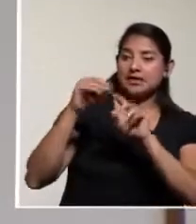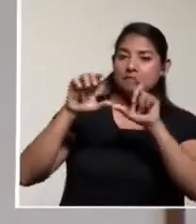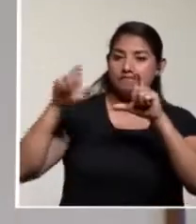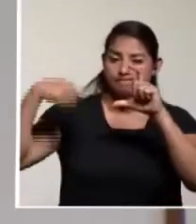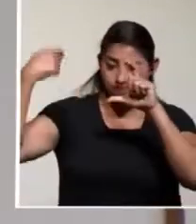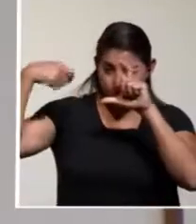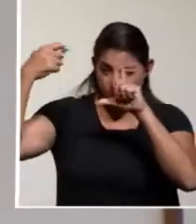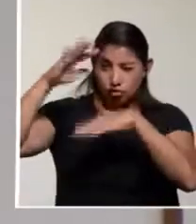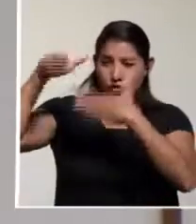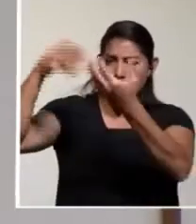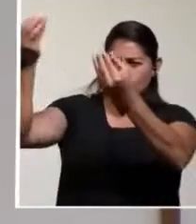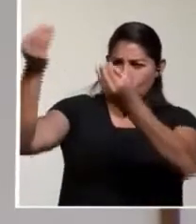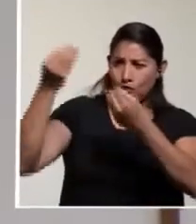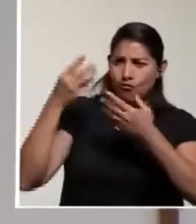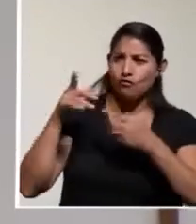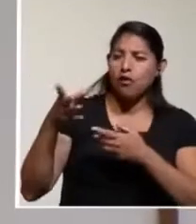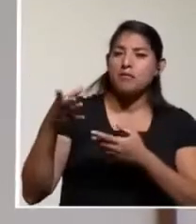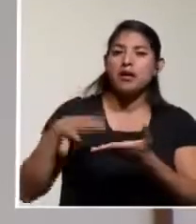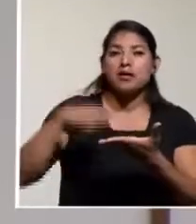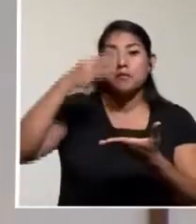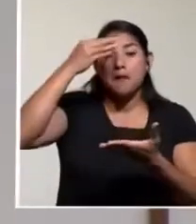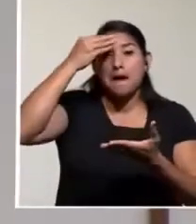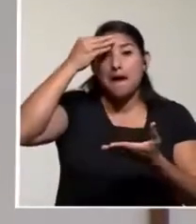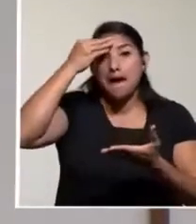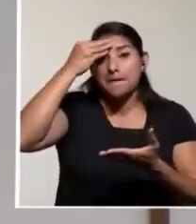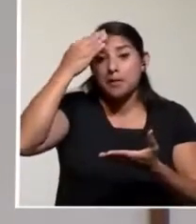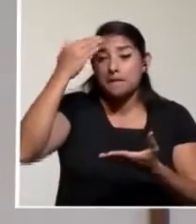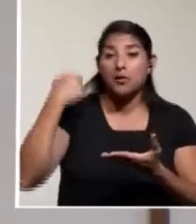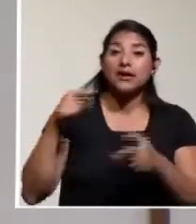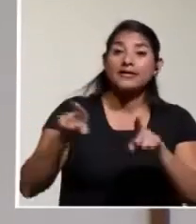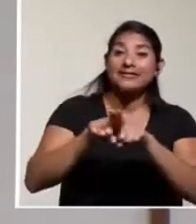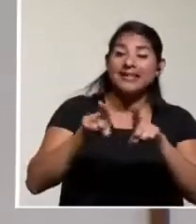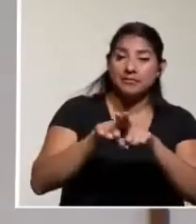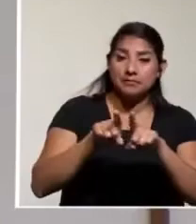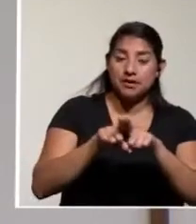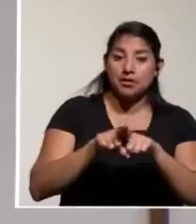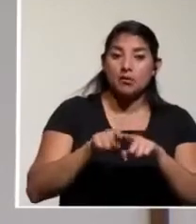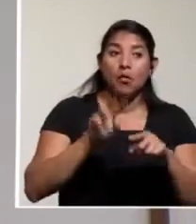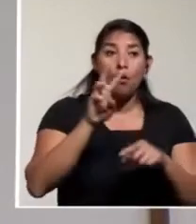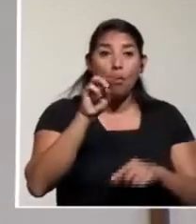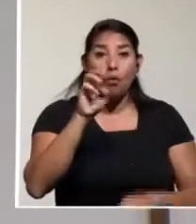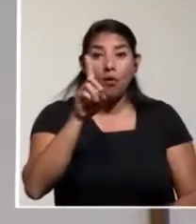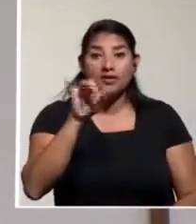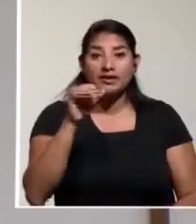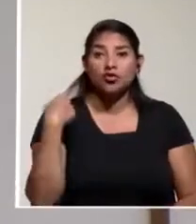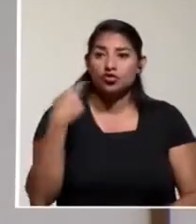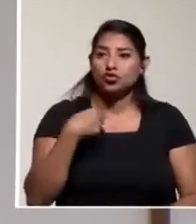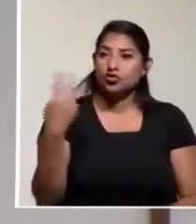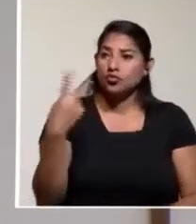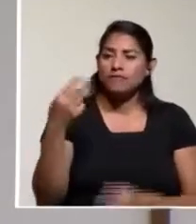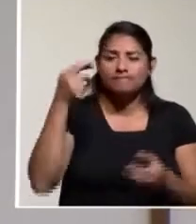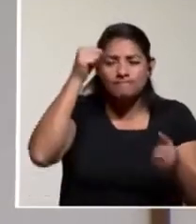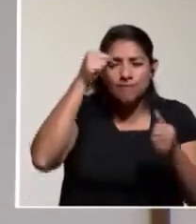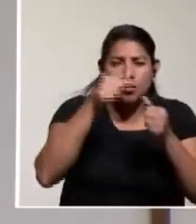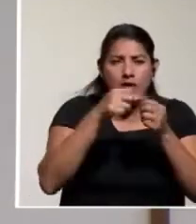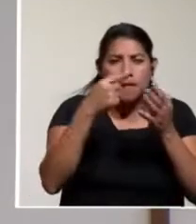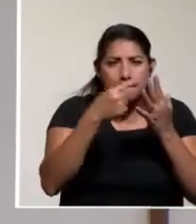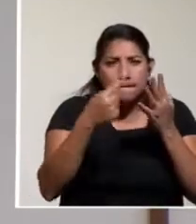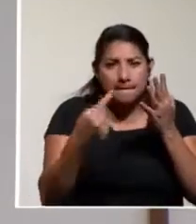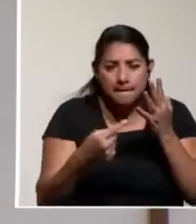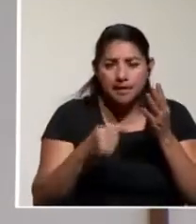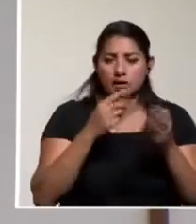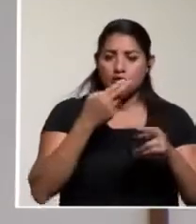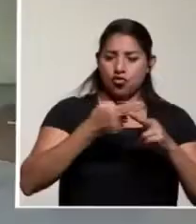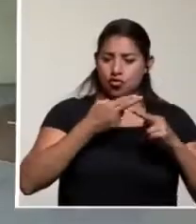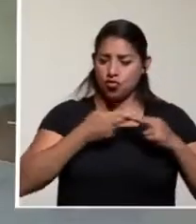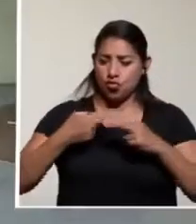cápsula y por todo ese contenido entonces que estamos aprendiendo, porque también, como dice teacher, niña Gwen, estamos con teacher Ale repasando las partes del cuerpo, ¿verdad?